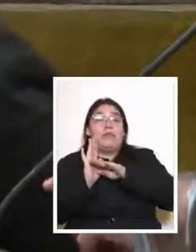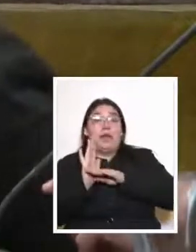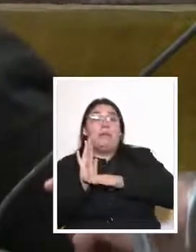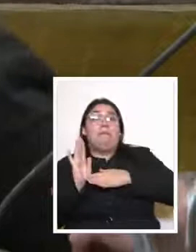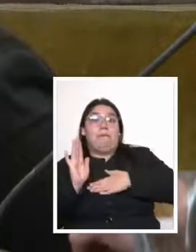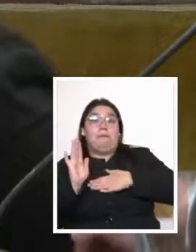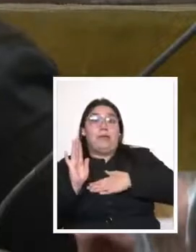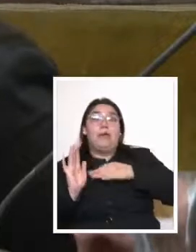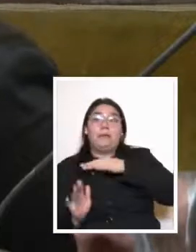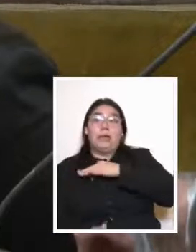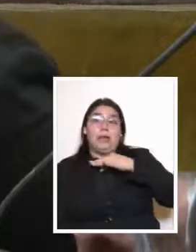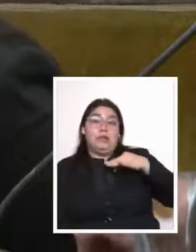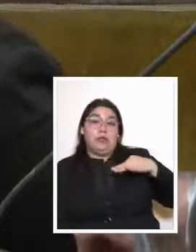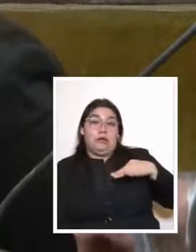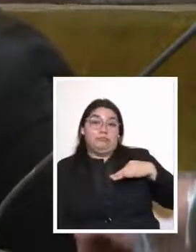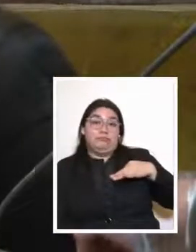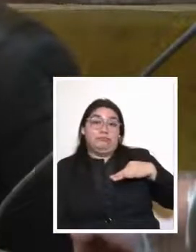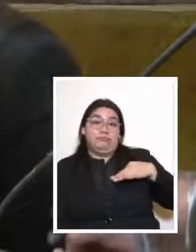astronomía,